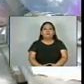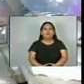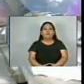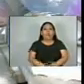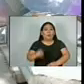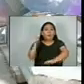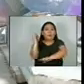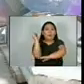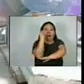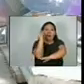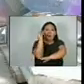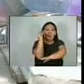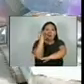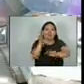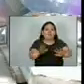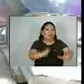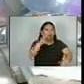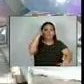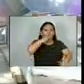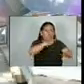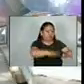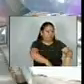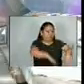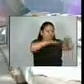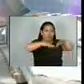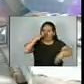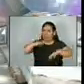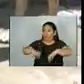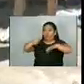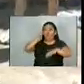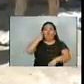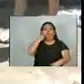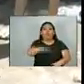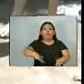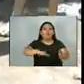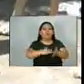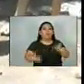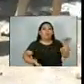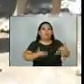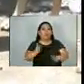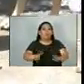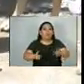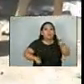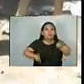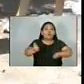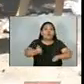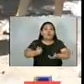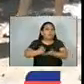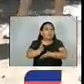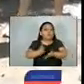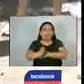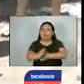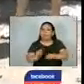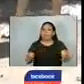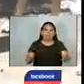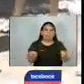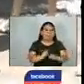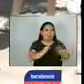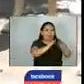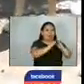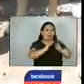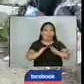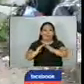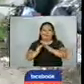Estado de urgencia por la acumulación de basura en mexicanos, ya que los camiones recolectores no llegan de forma regular a las diferentes